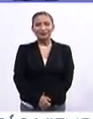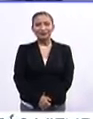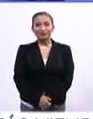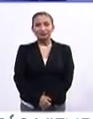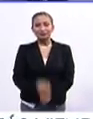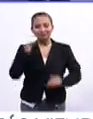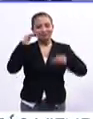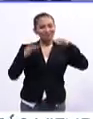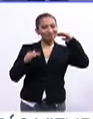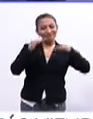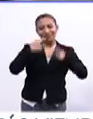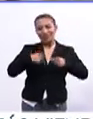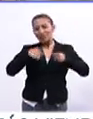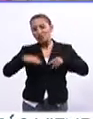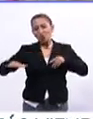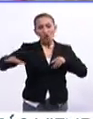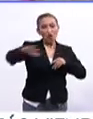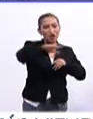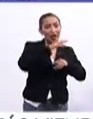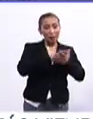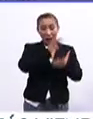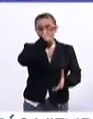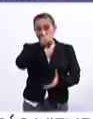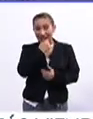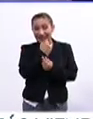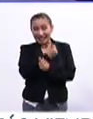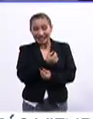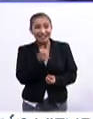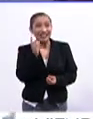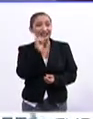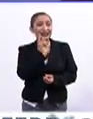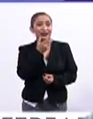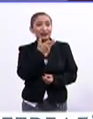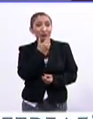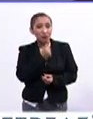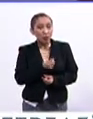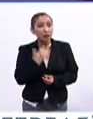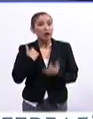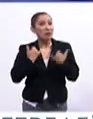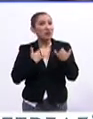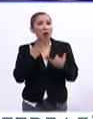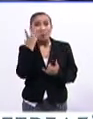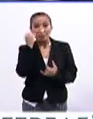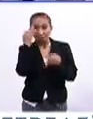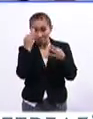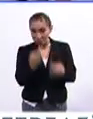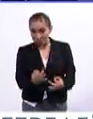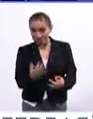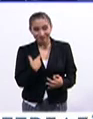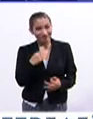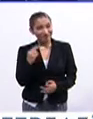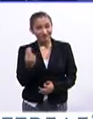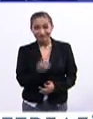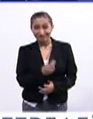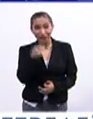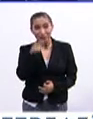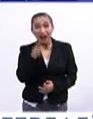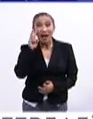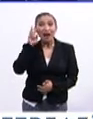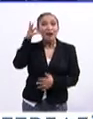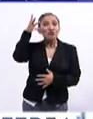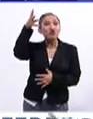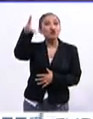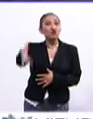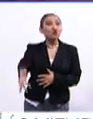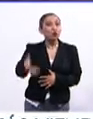La desigualdad social provoca que un gran número de niñas, niños y jóvenes no estén aprendiendo lo que necesitan para enfrentarse a la